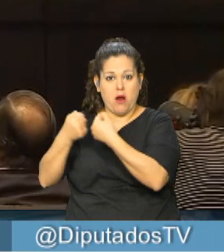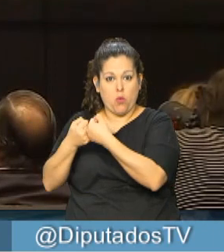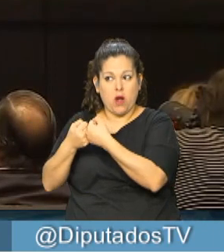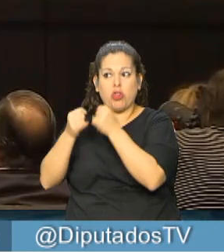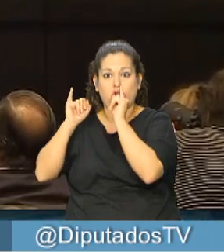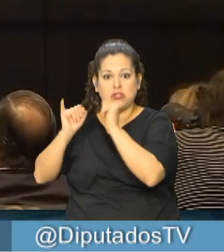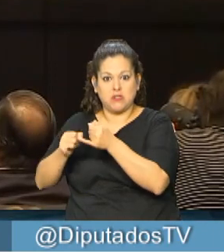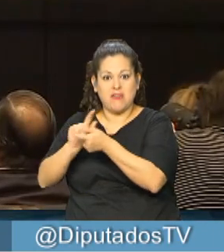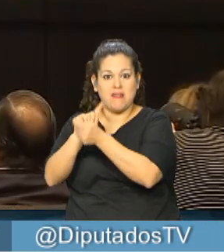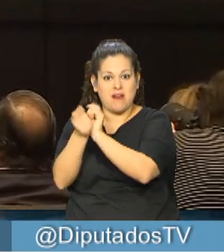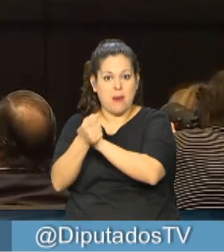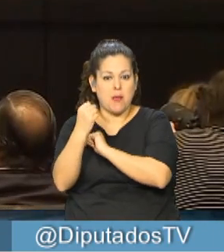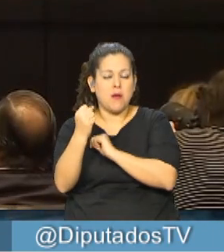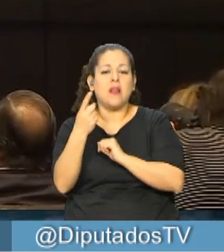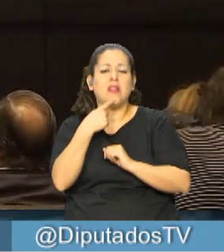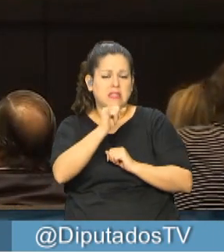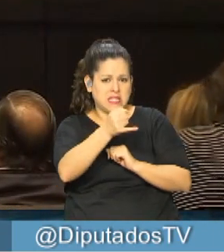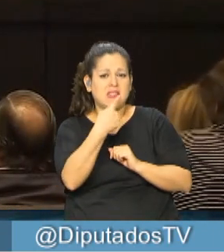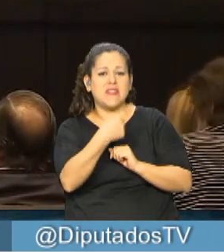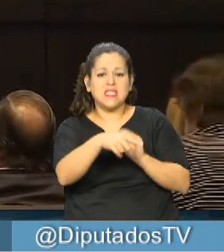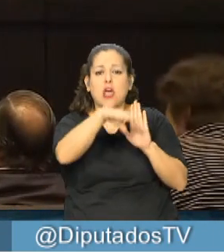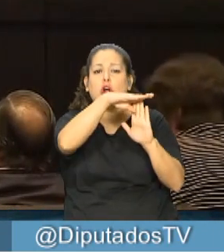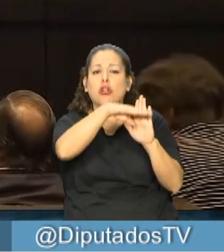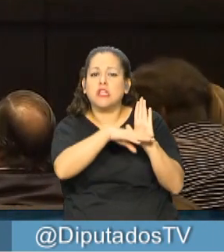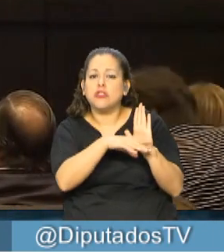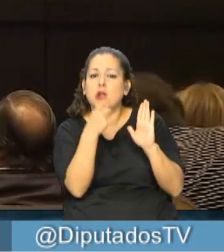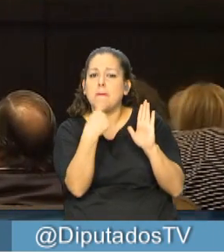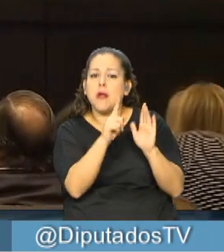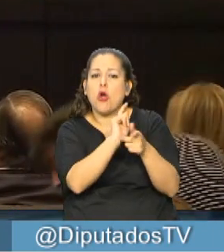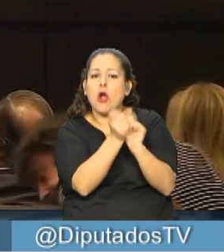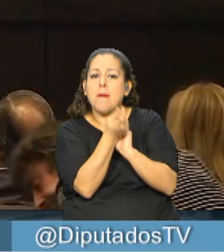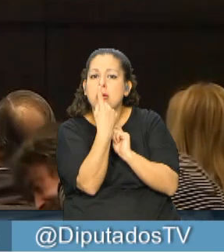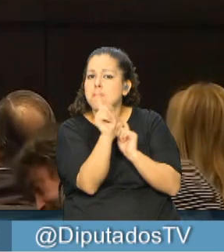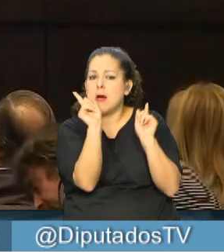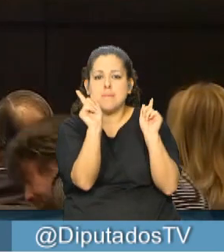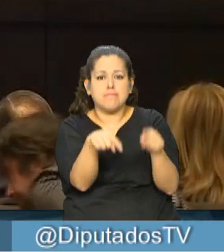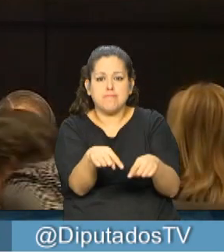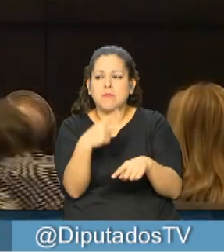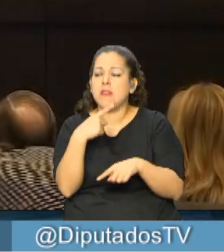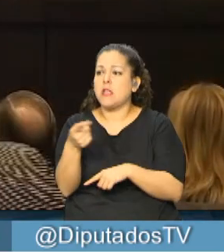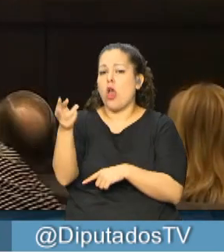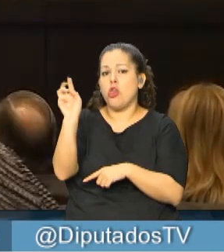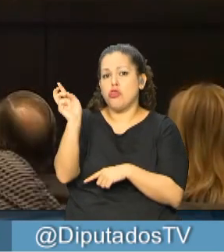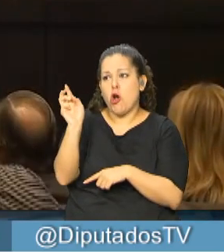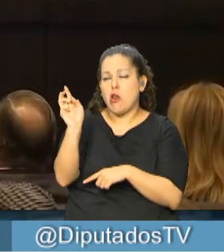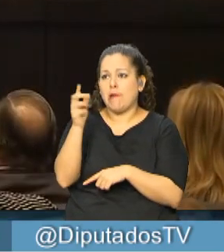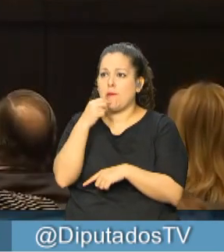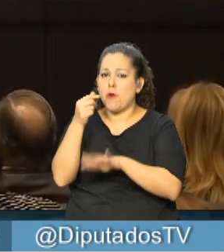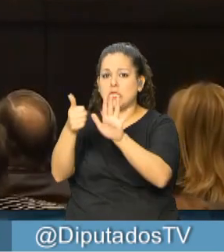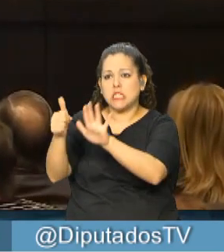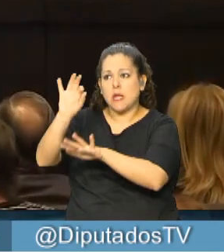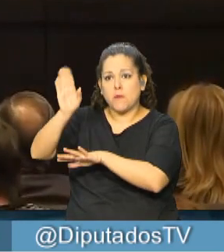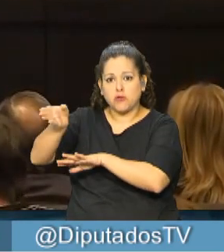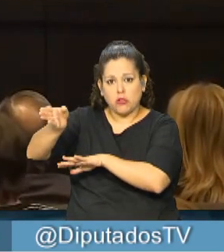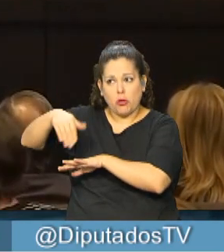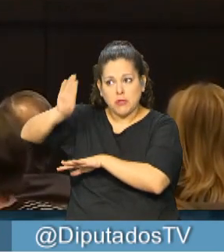del cambio de condiciones, pero no especifica qué tipo de me parece a mí, cambia. claro, si estás en dólares te especifico si el 66% de los tenedores están